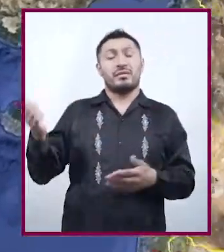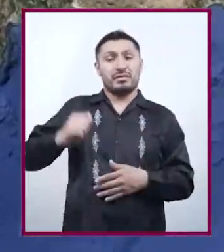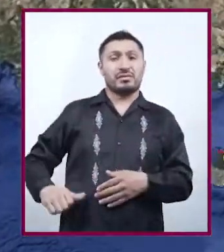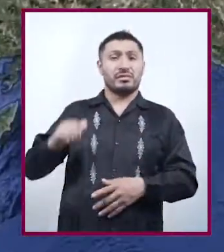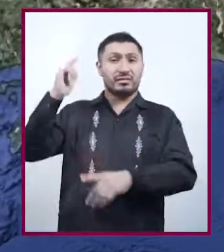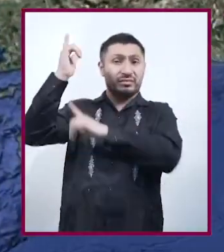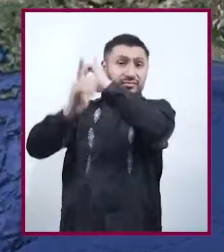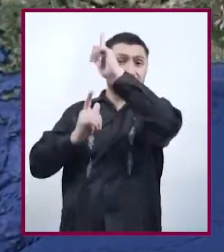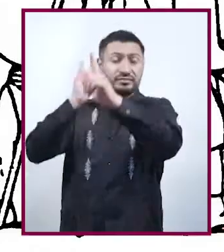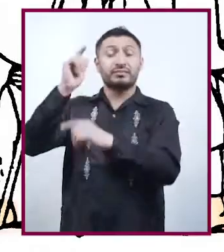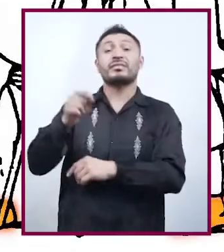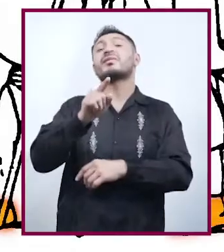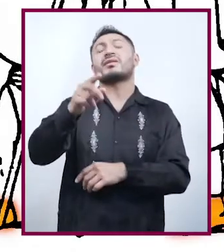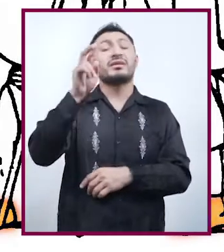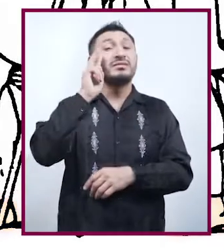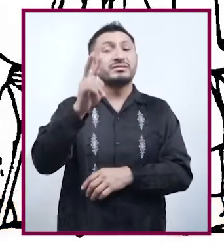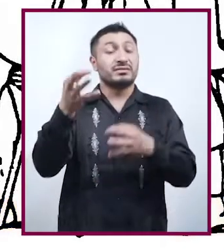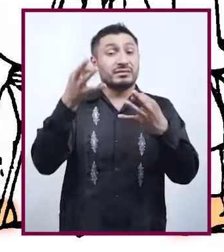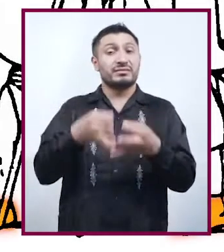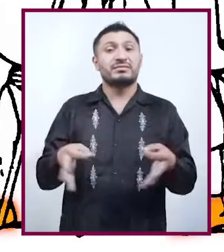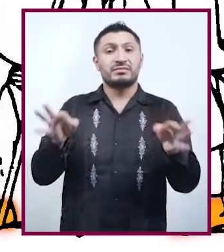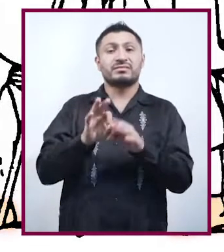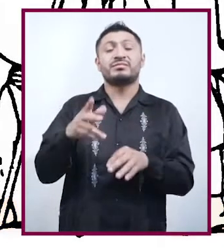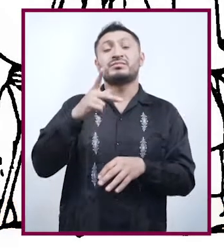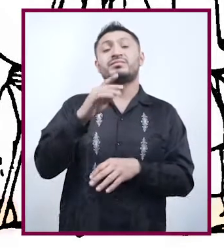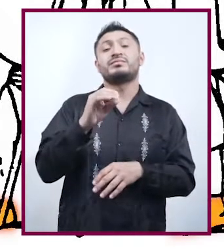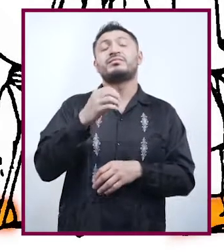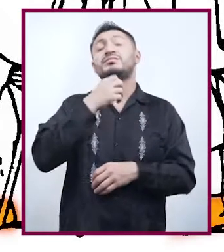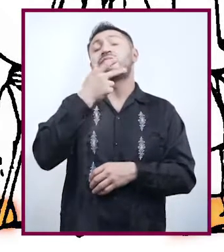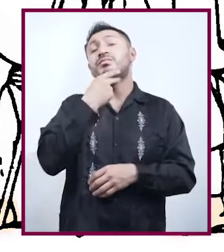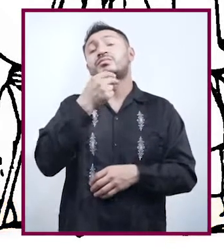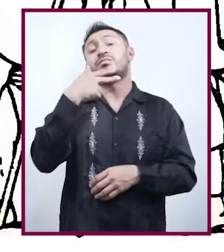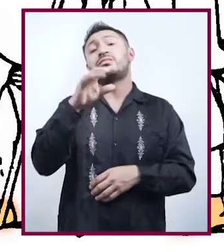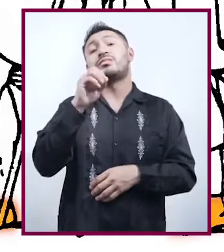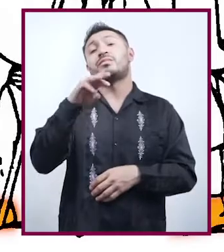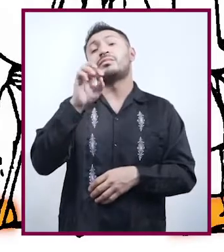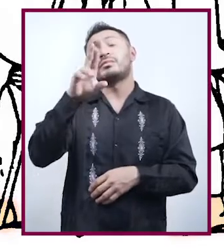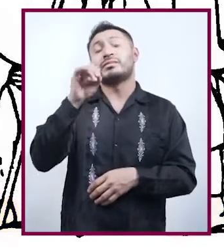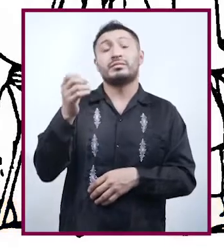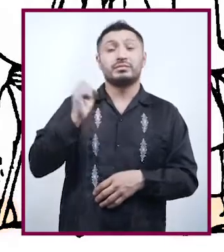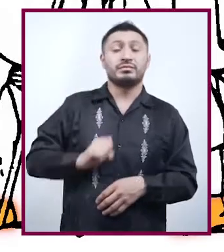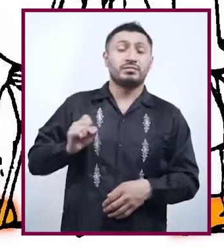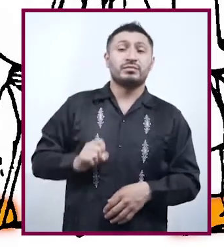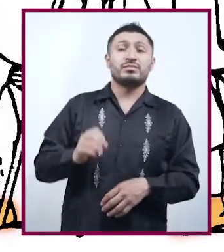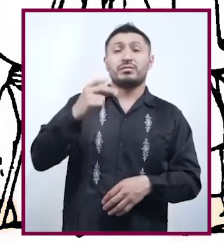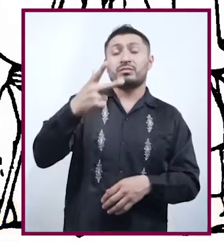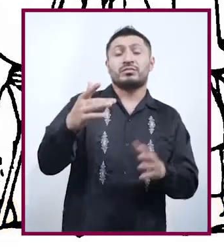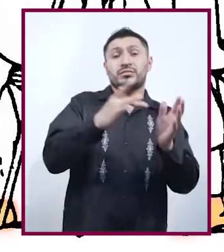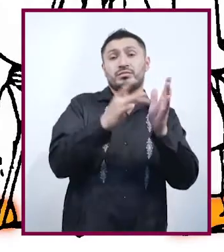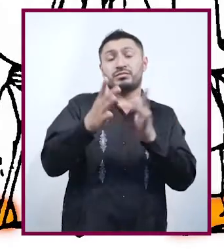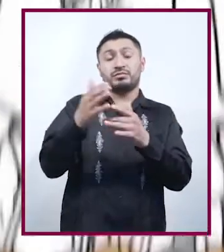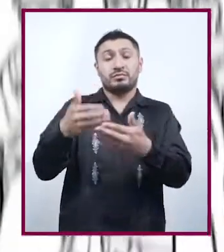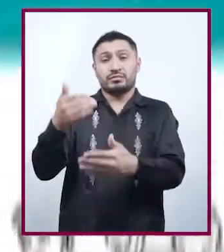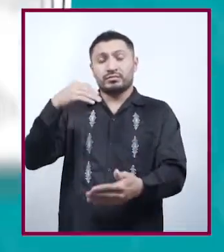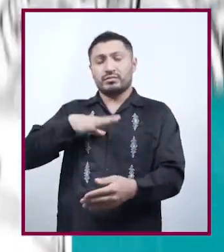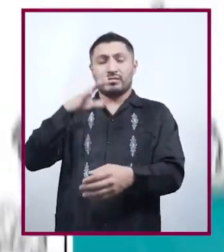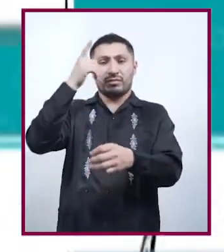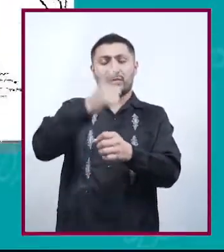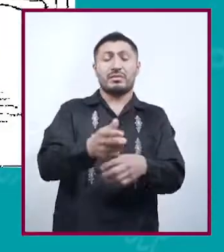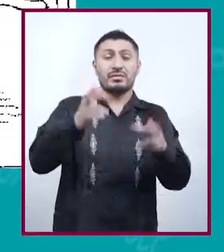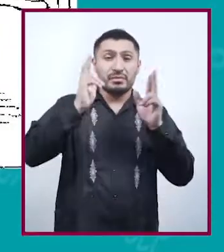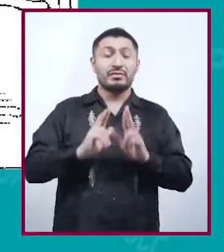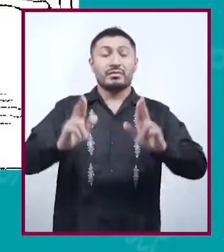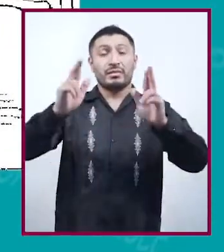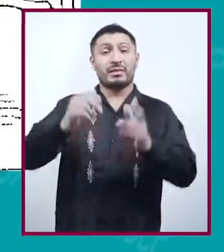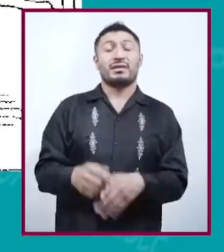la antigua Grecia. ¿No te parece significativo que el poeta Homero, alrededor del siglo VIII a.C., describiera a